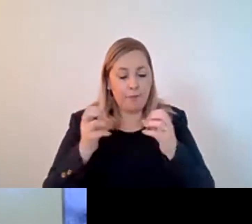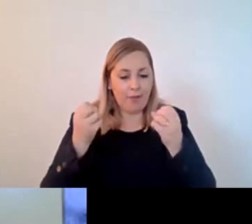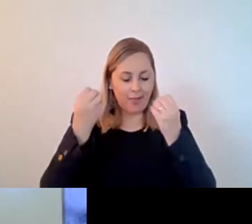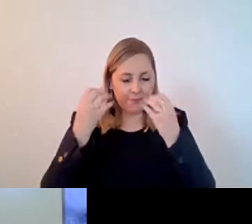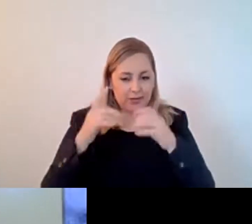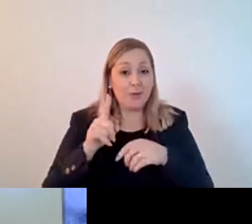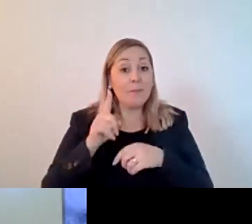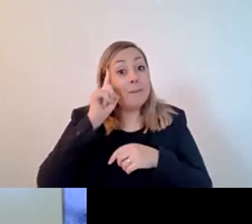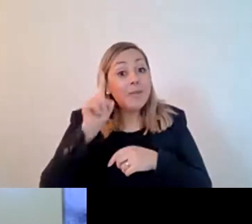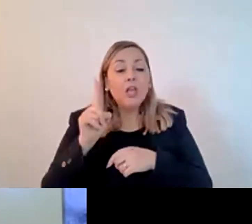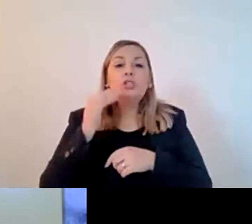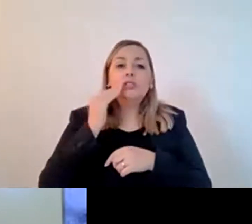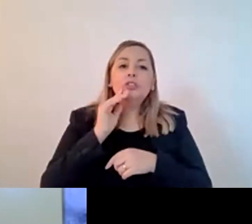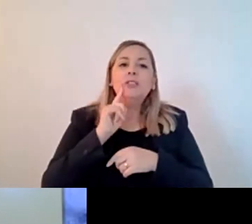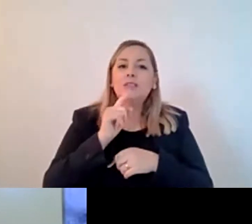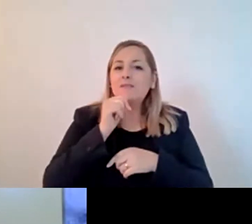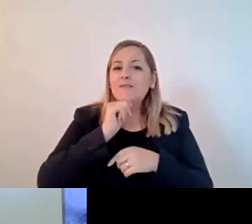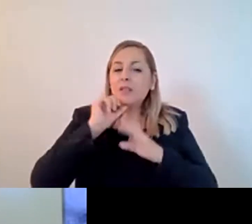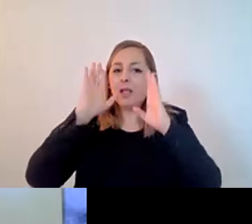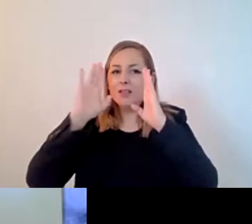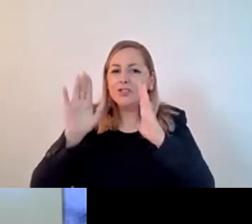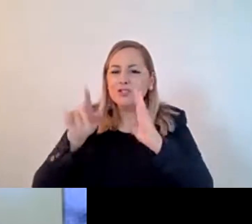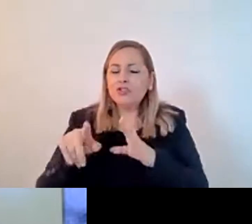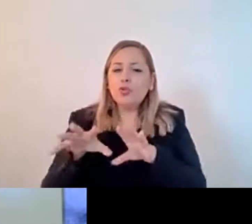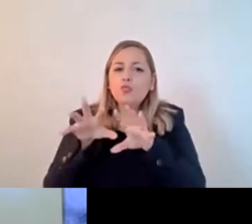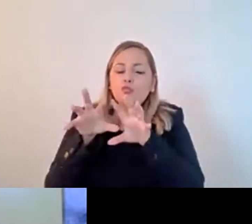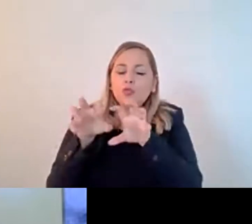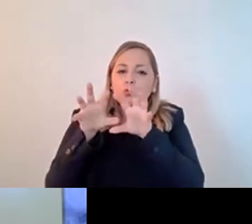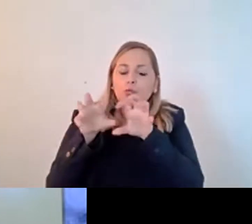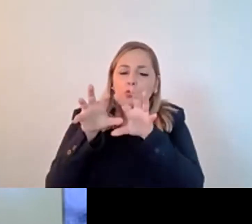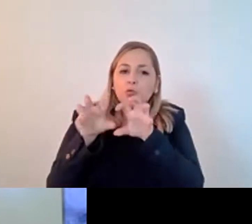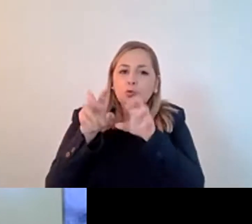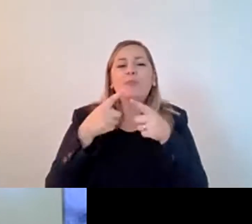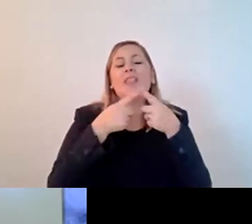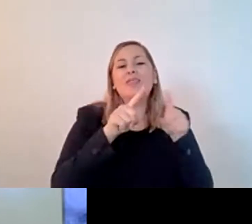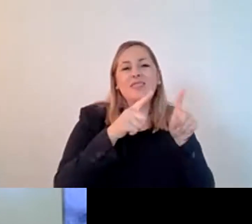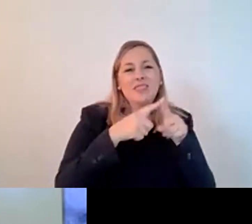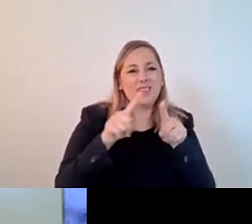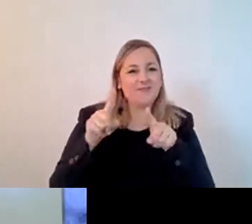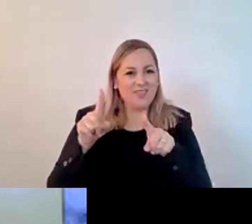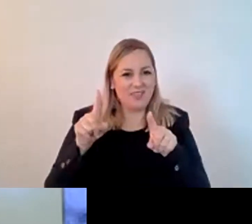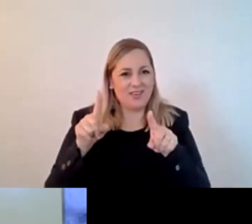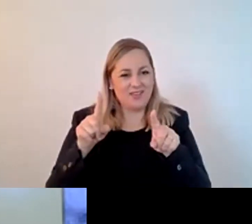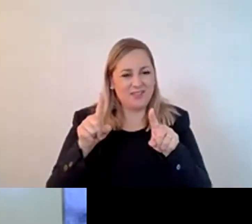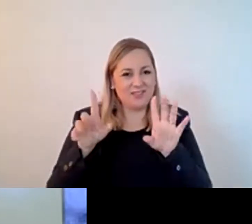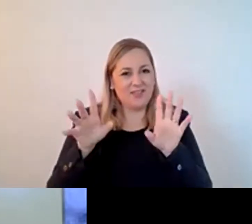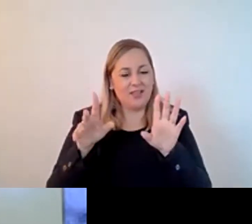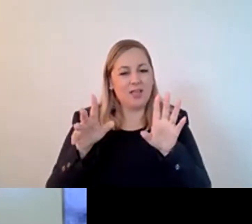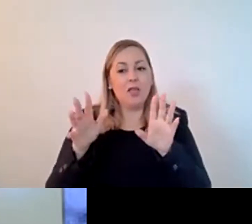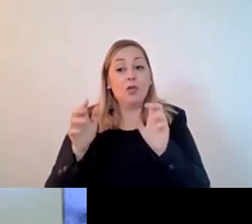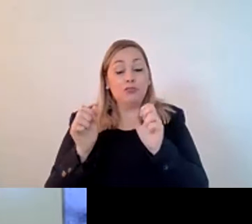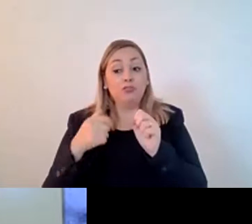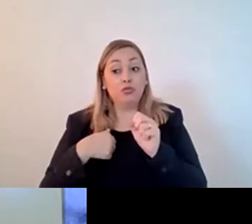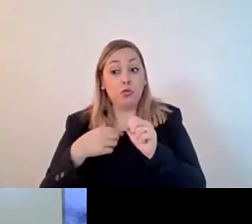tienen déficit atencional son como más esponjas, pero de diferentes lados. Entonces, con mi hijo yo aprendí